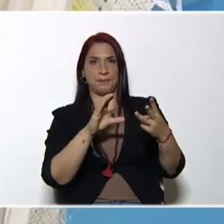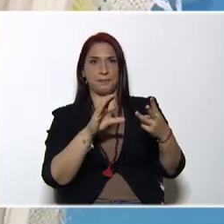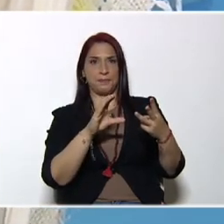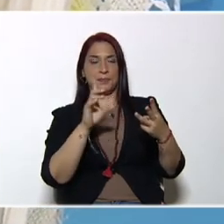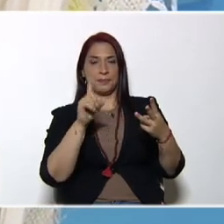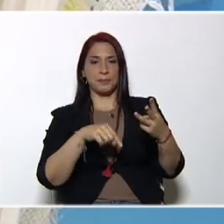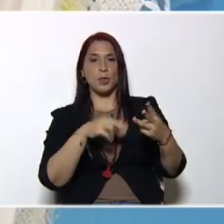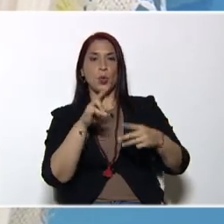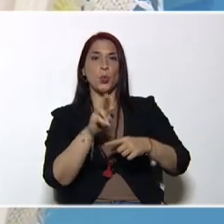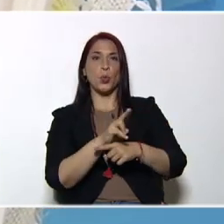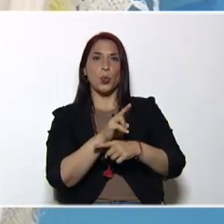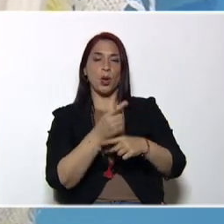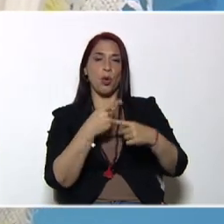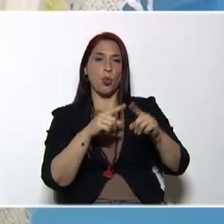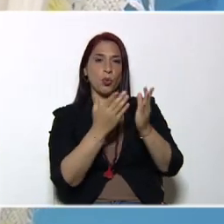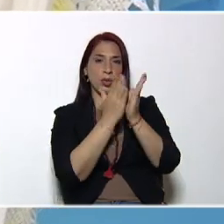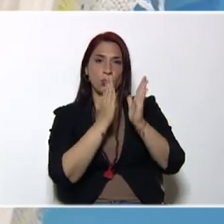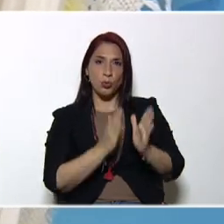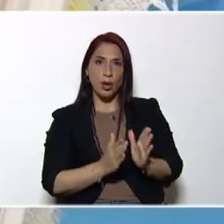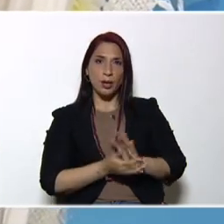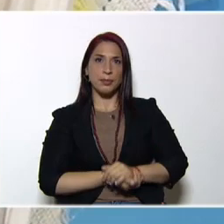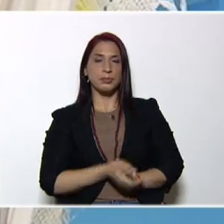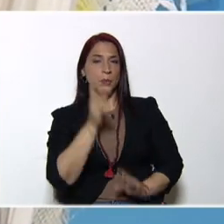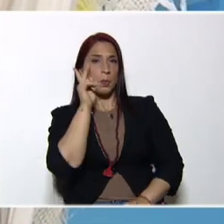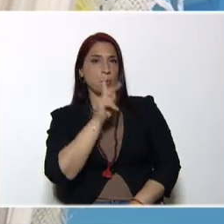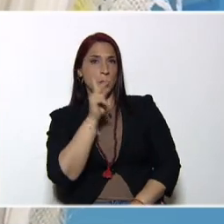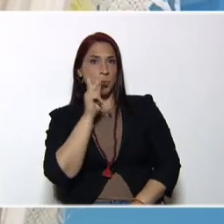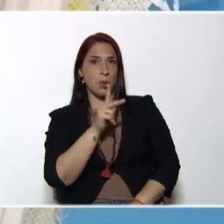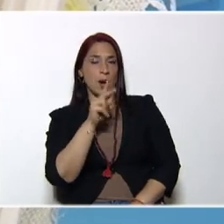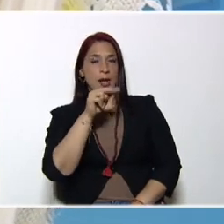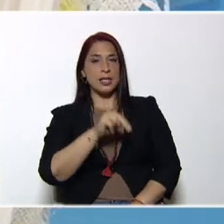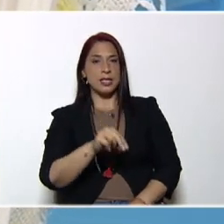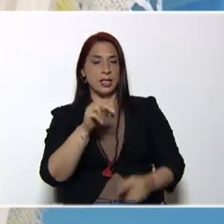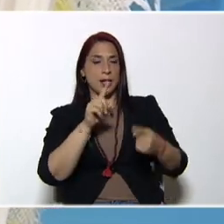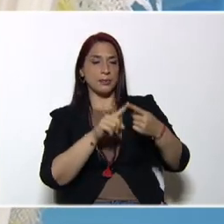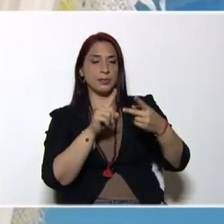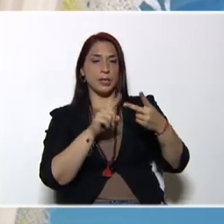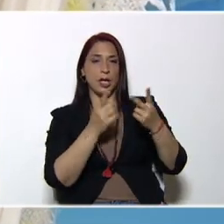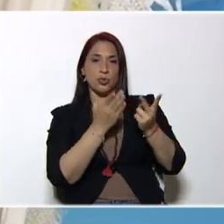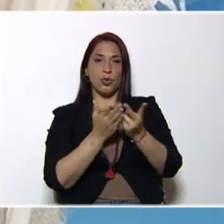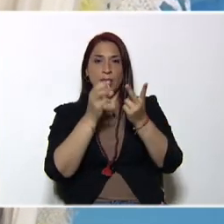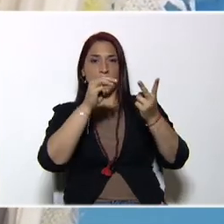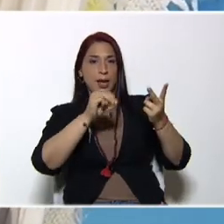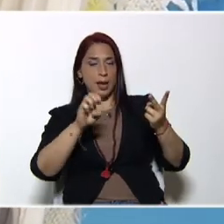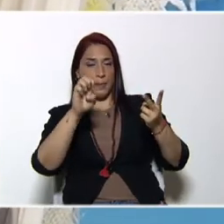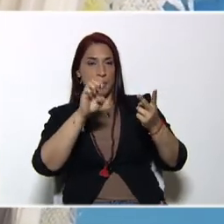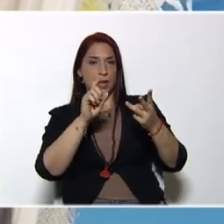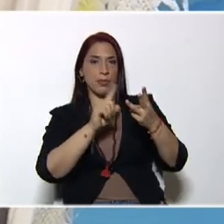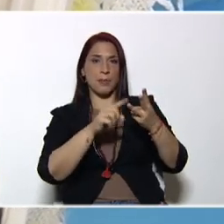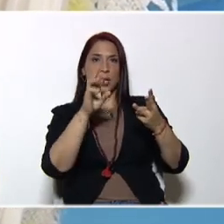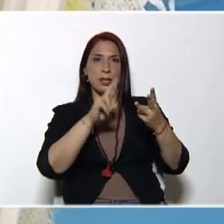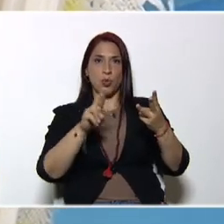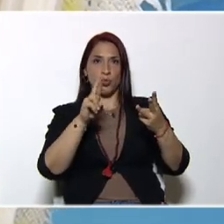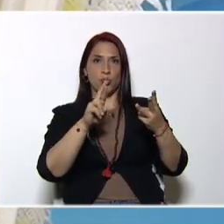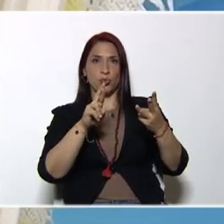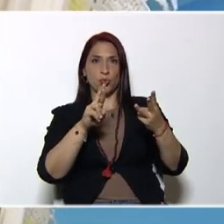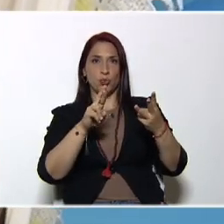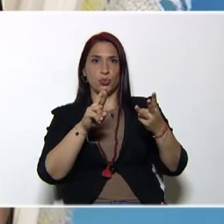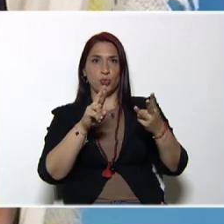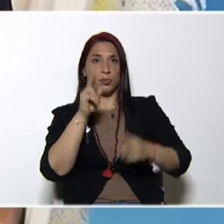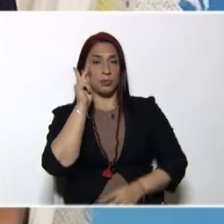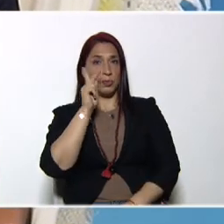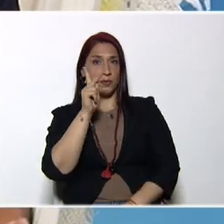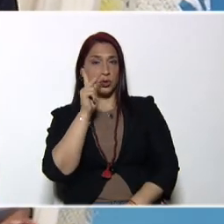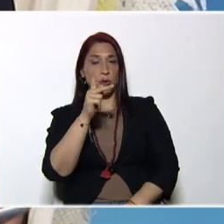de la Unidad Educativa Santo Domingo de Guzmán, al profesor Miquel, al estudiante Emma, Venus Portillo y a Raúl. A la